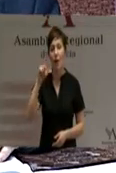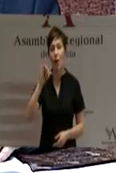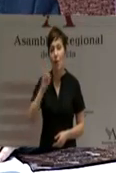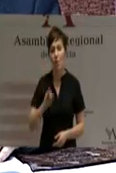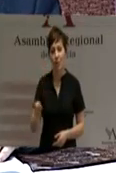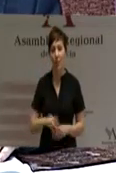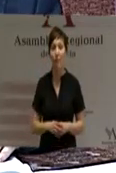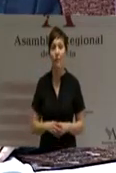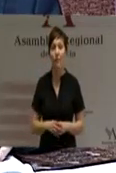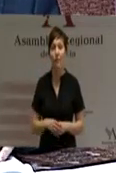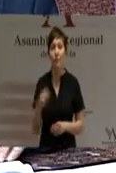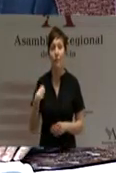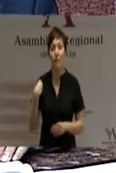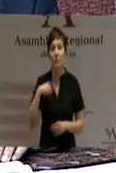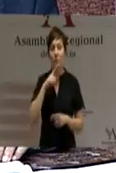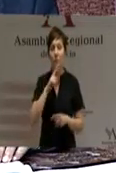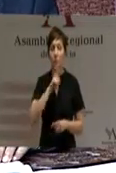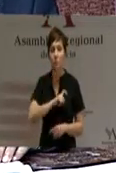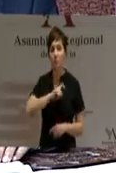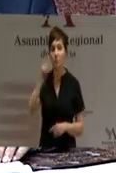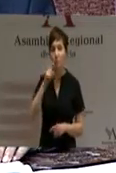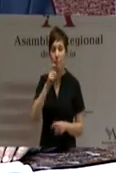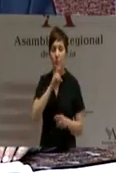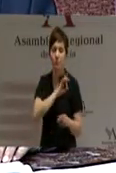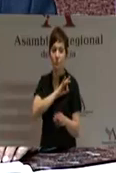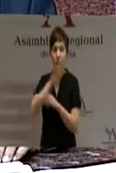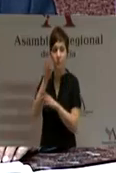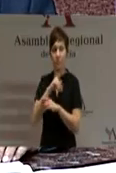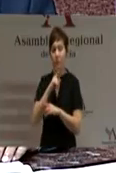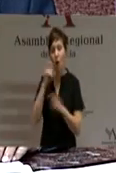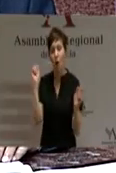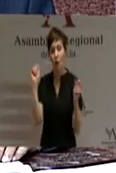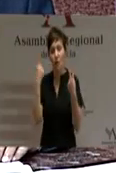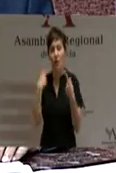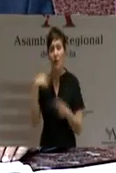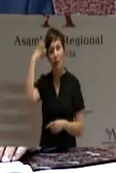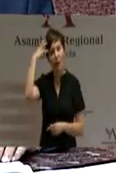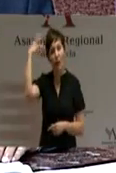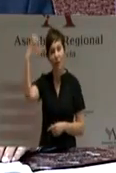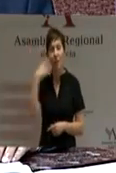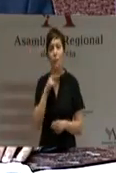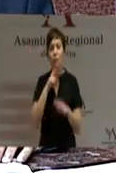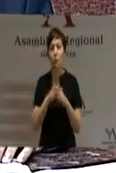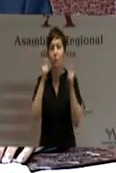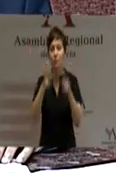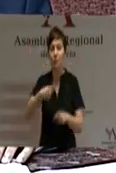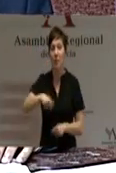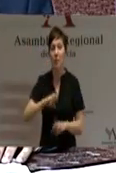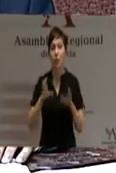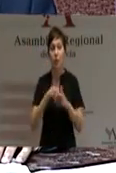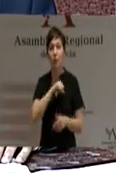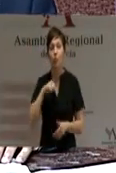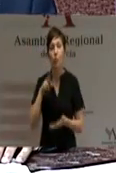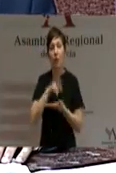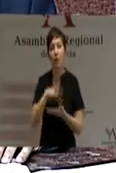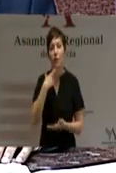cuenta a su majestad el Rey a efectos de su nombramiento como presidente de la Comunidad Autónoma de la Región de Murcia, de conformidad